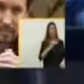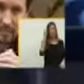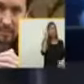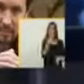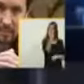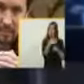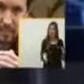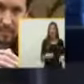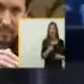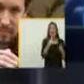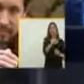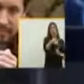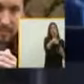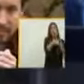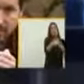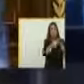Memez, de que